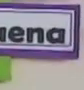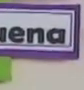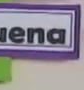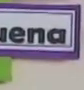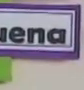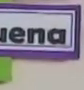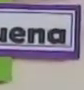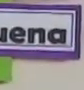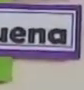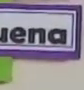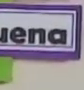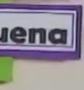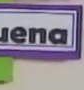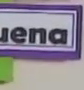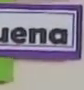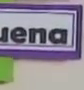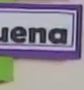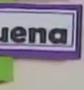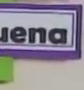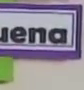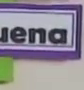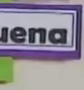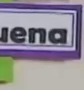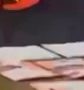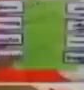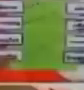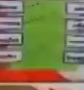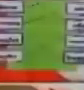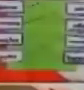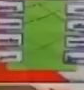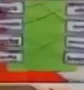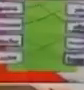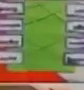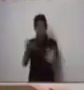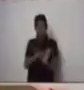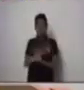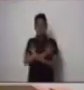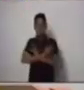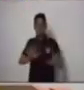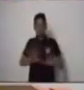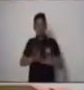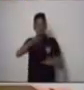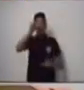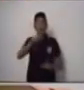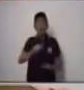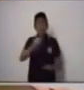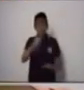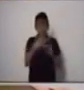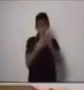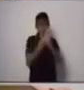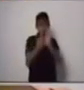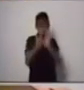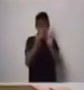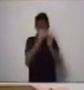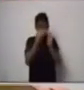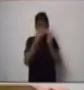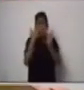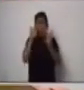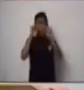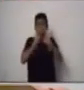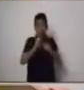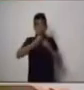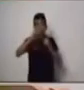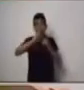Muy bien. Excelente. Ahora, a la cuenta de tres vamos a pronunciar todos en casa estas nuevas